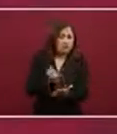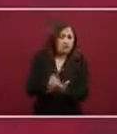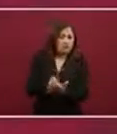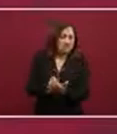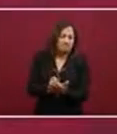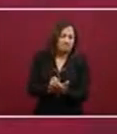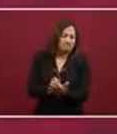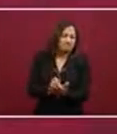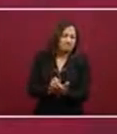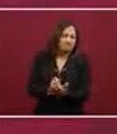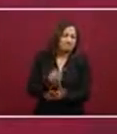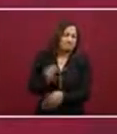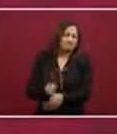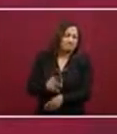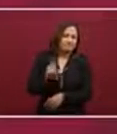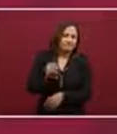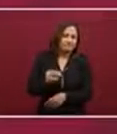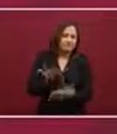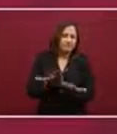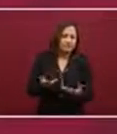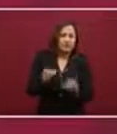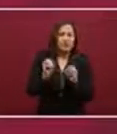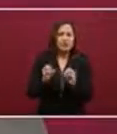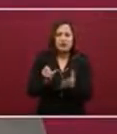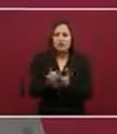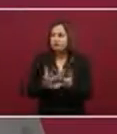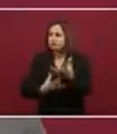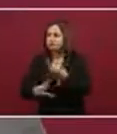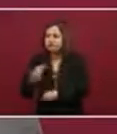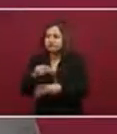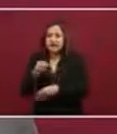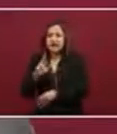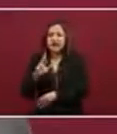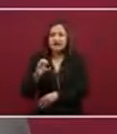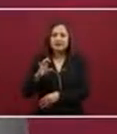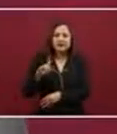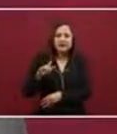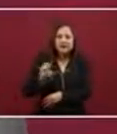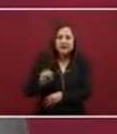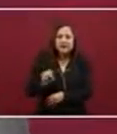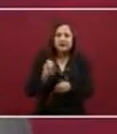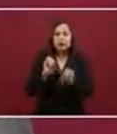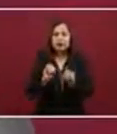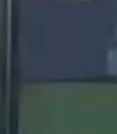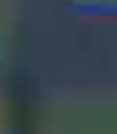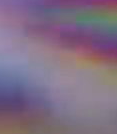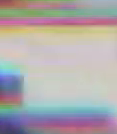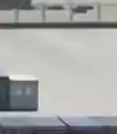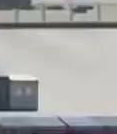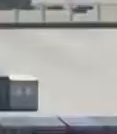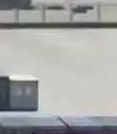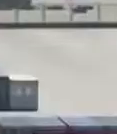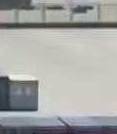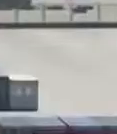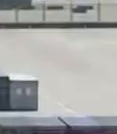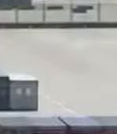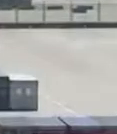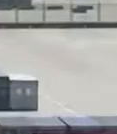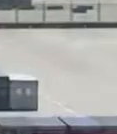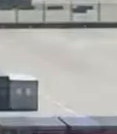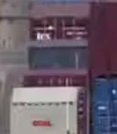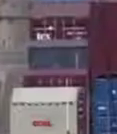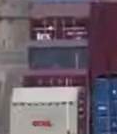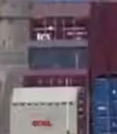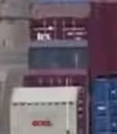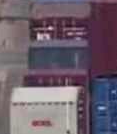así aranceles puedes cerrar nuestras economías estos aranceles afirmó